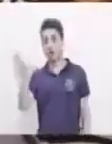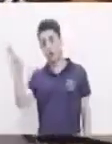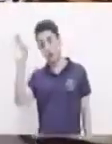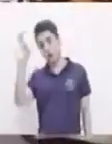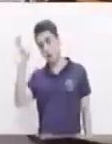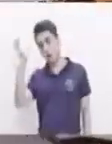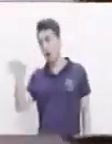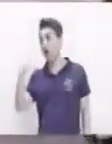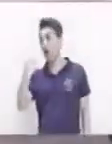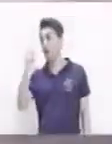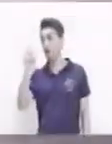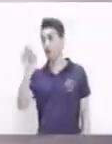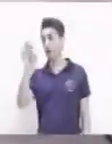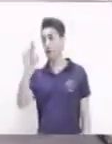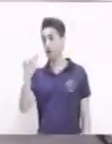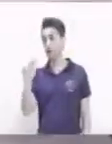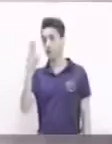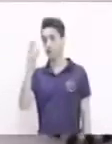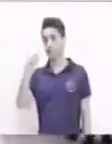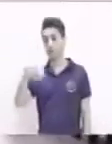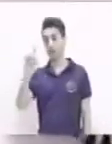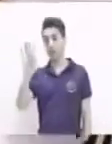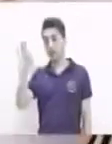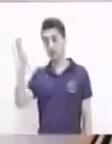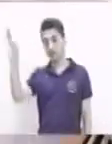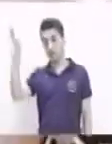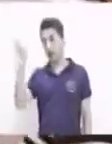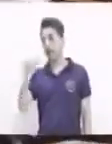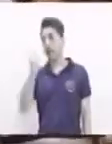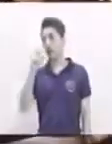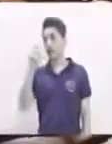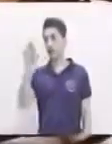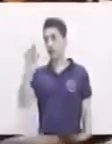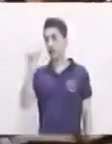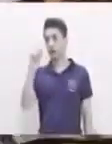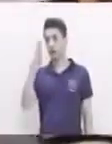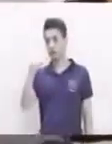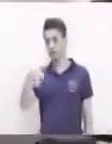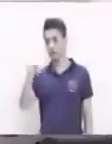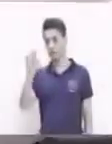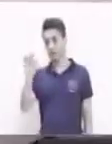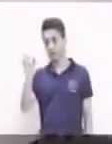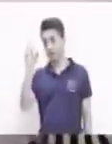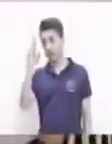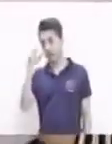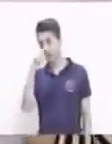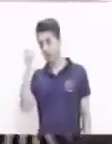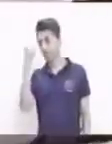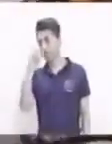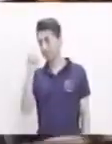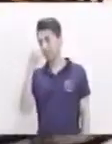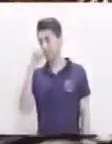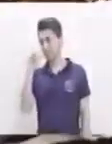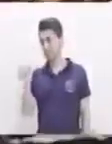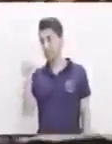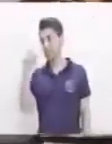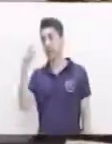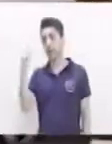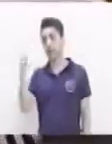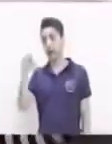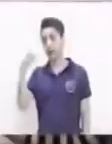Adore, oh, adore, punde, oh, adore, punde. pum de recetet,